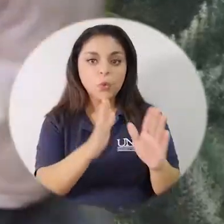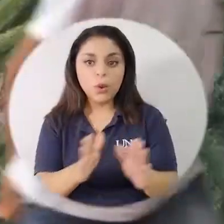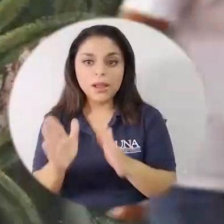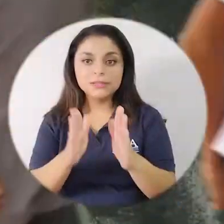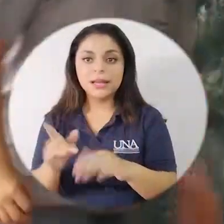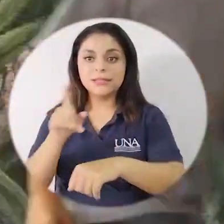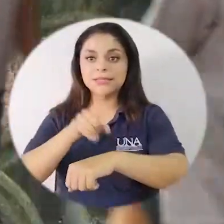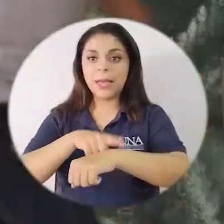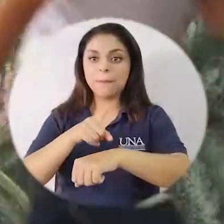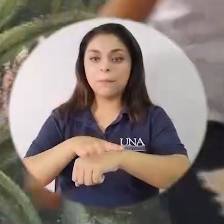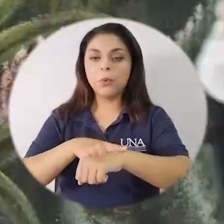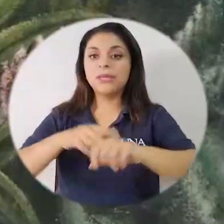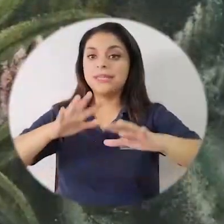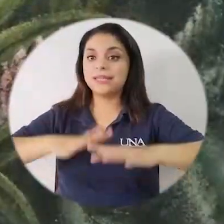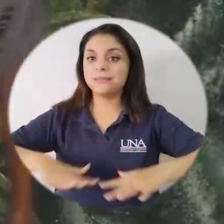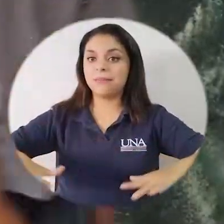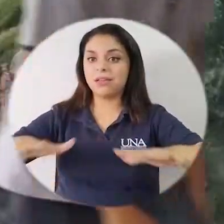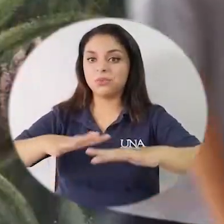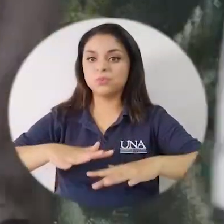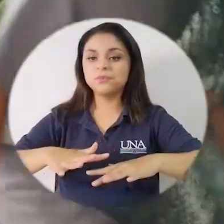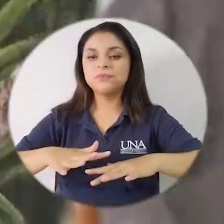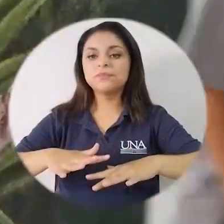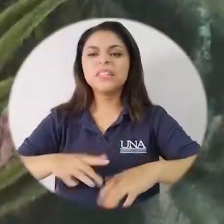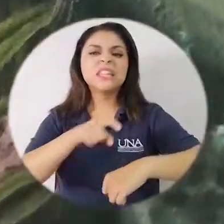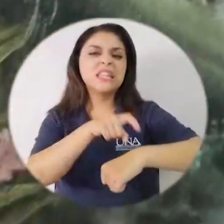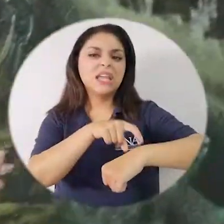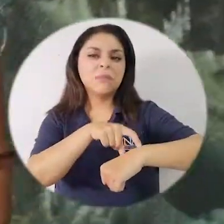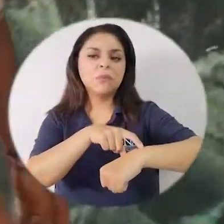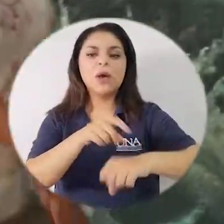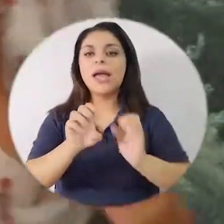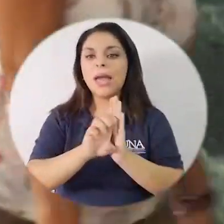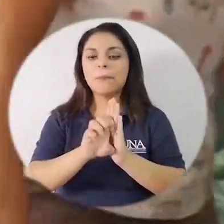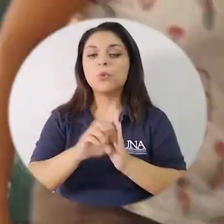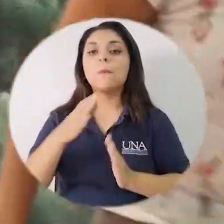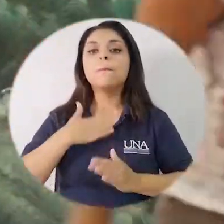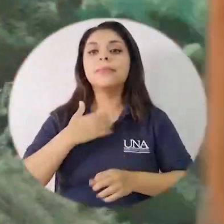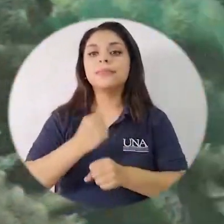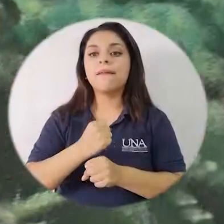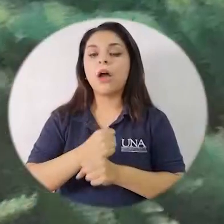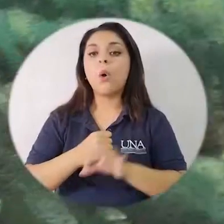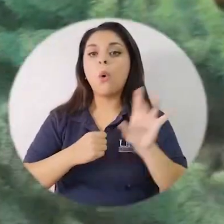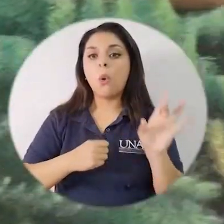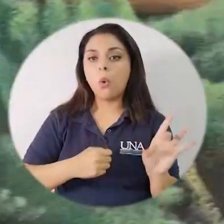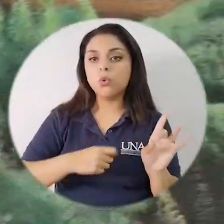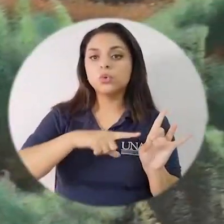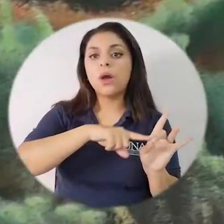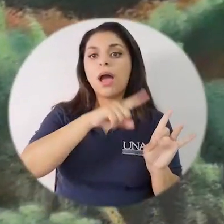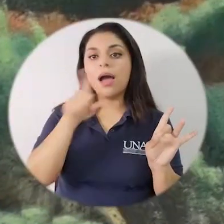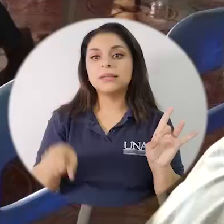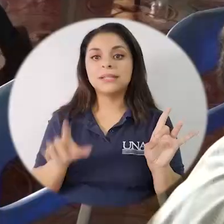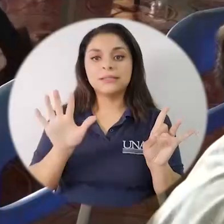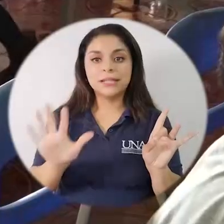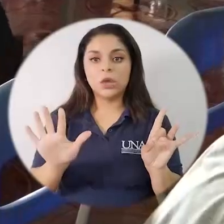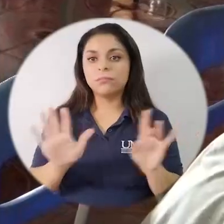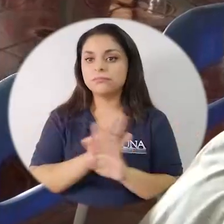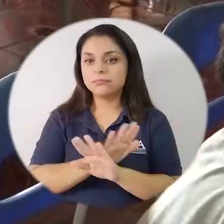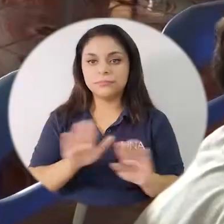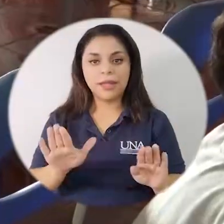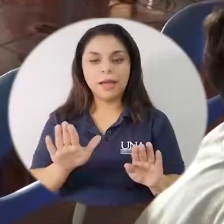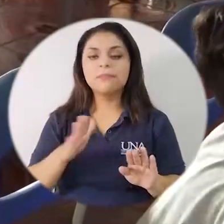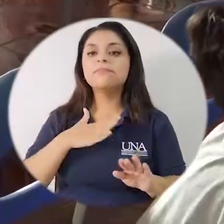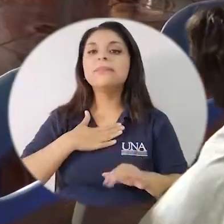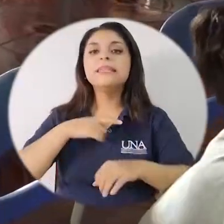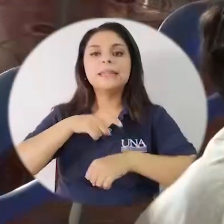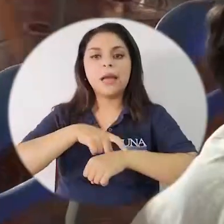tiempo y el espacio. Entonces, el tiempo en el sentido de que, pues si mi trabajo es de 8 a 5, es de 8 a 5, mi familia